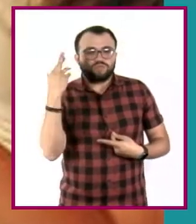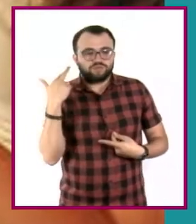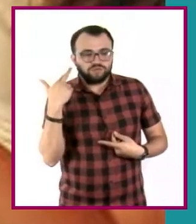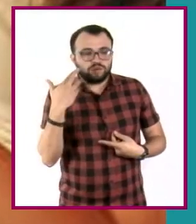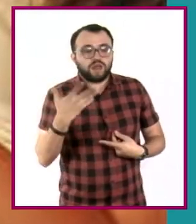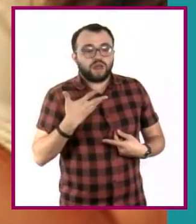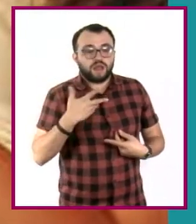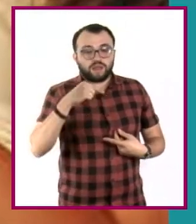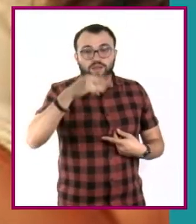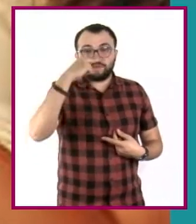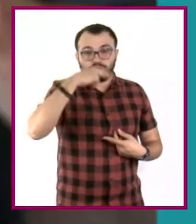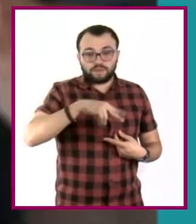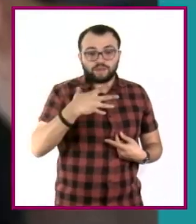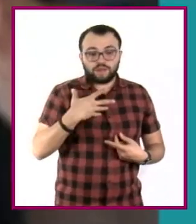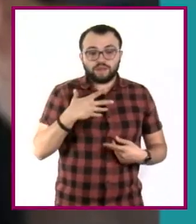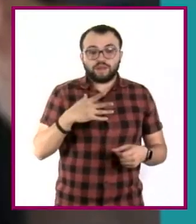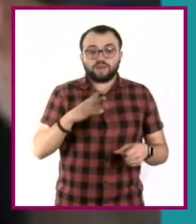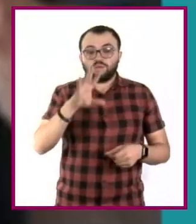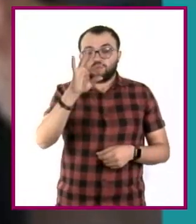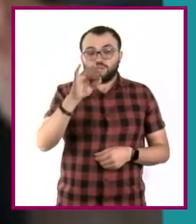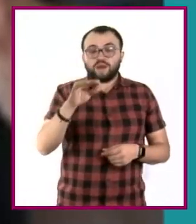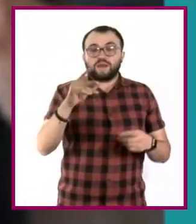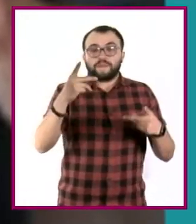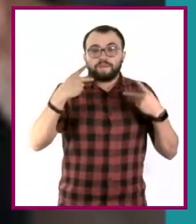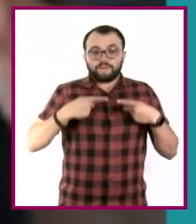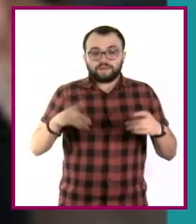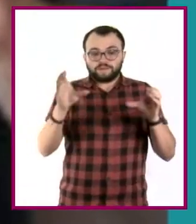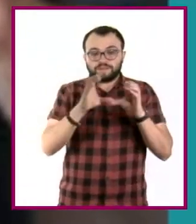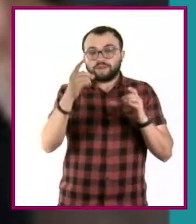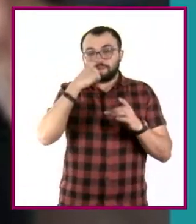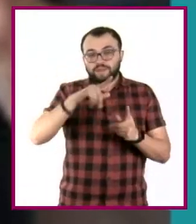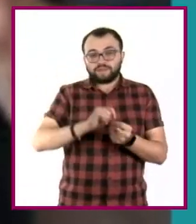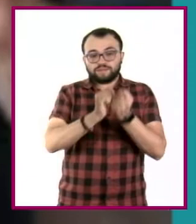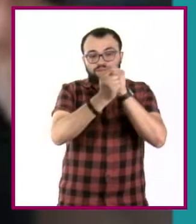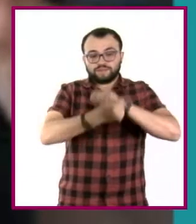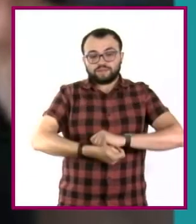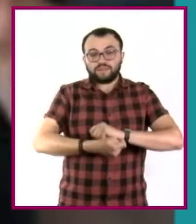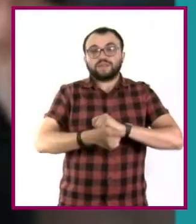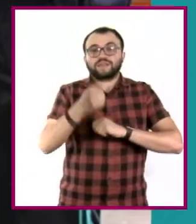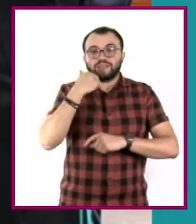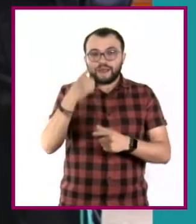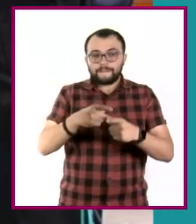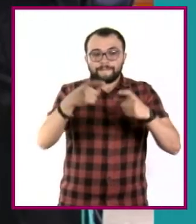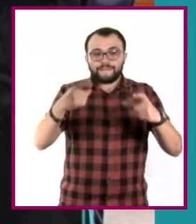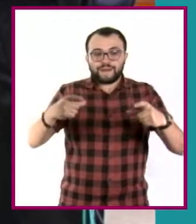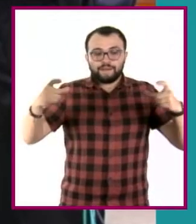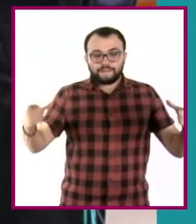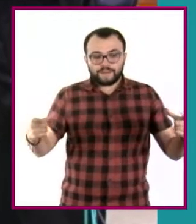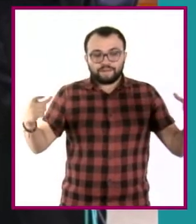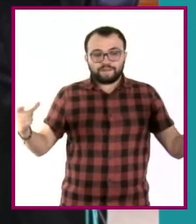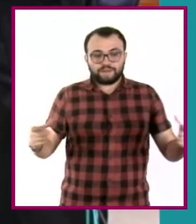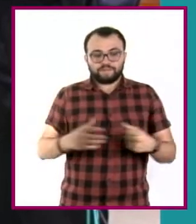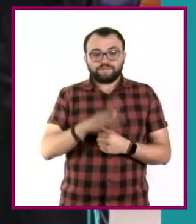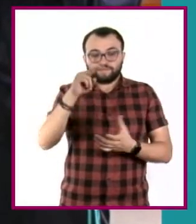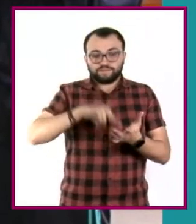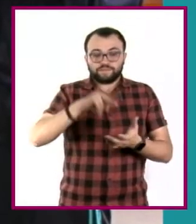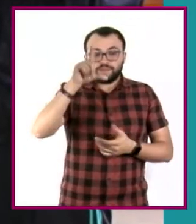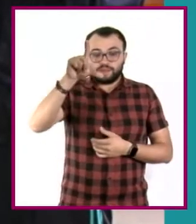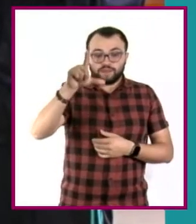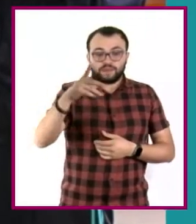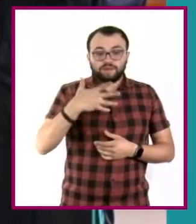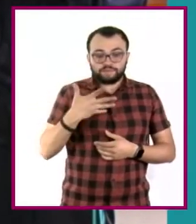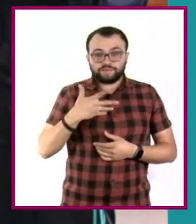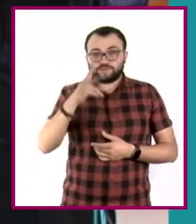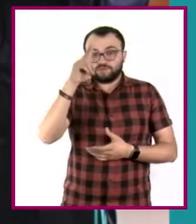hay 40 personas certificadas para traducir el lenguaje de señas y su propósito es que aumente este número. En 2017 se